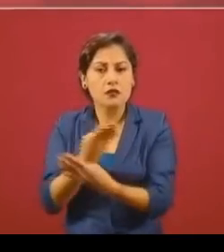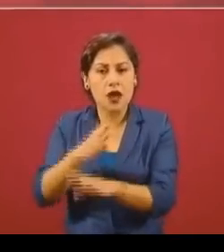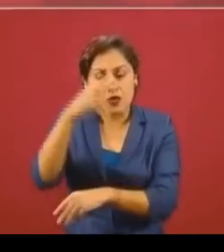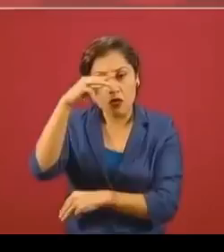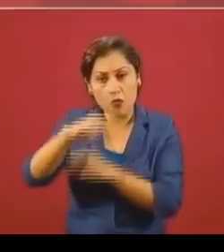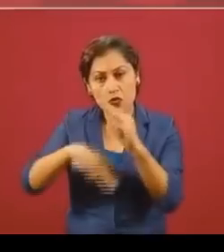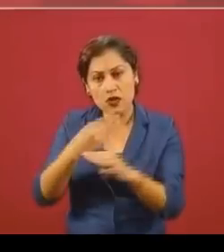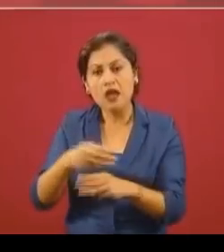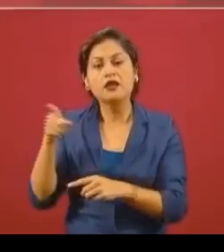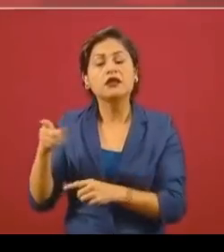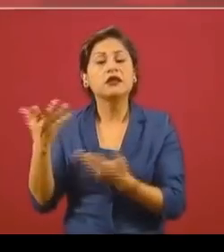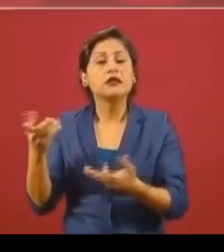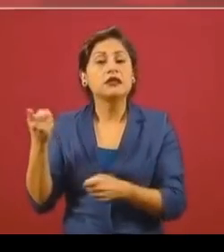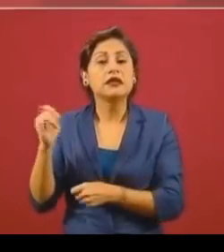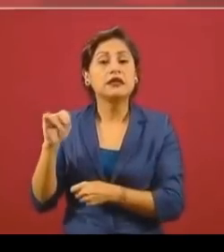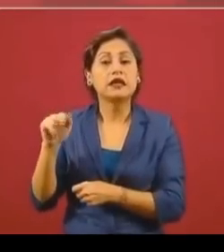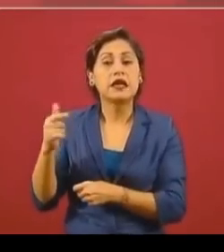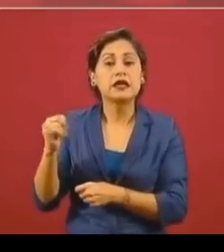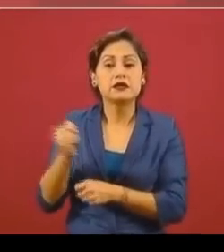y el INEGI.